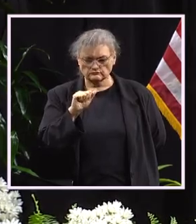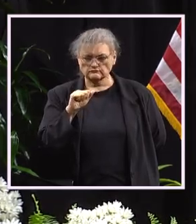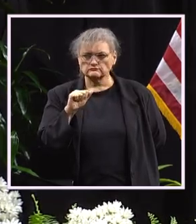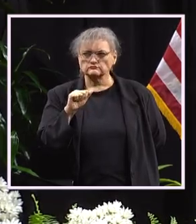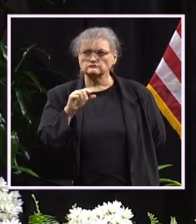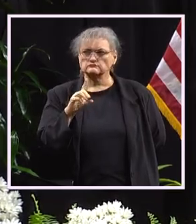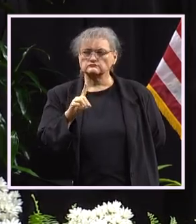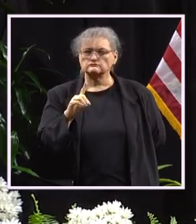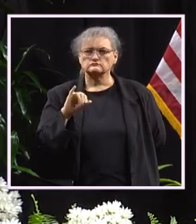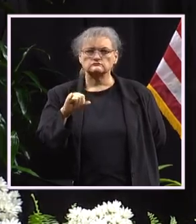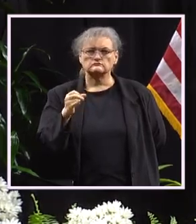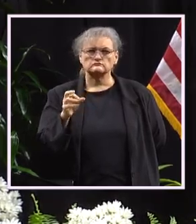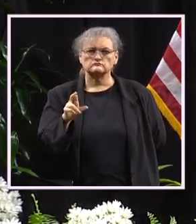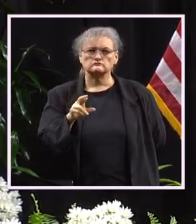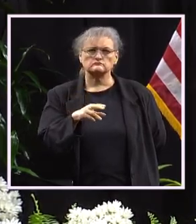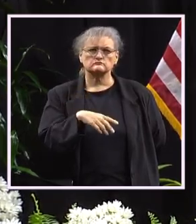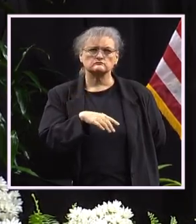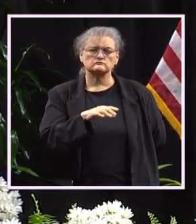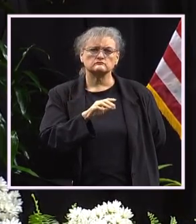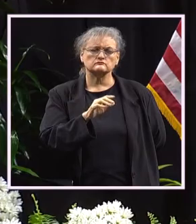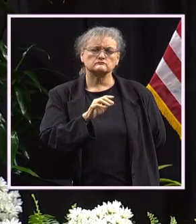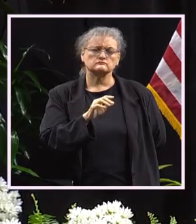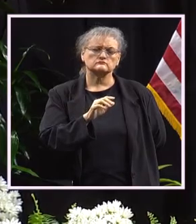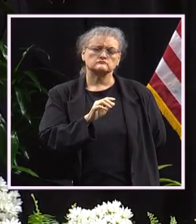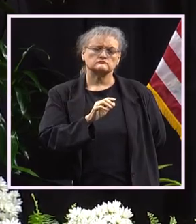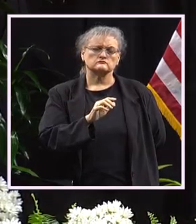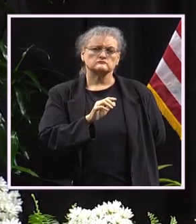Esperanza D. Orozco, Cum Laude.